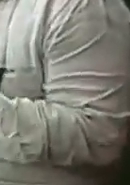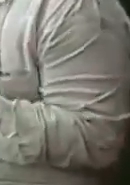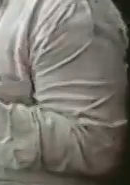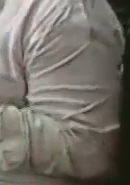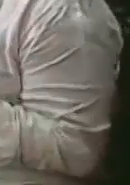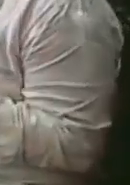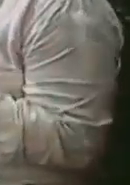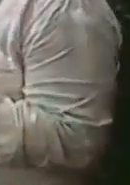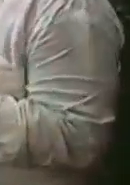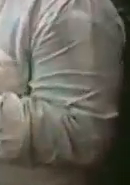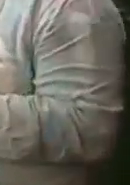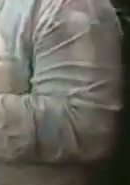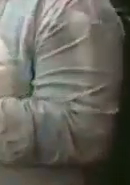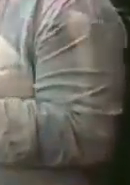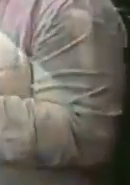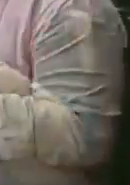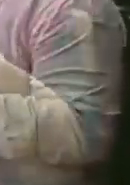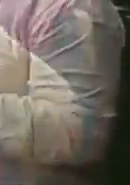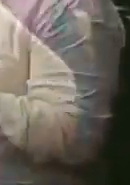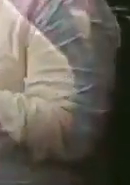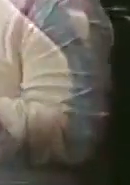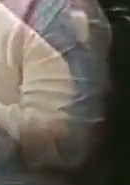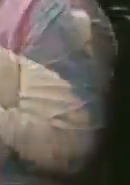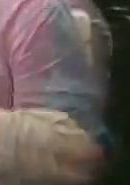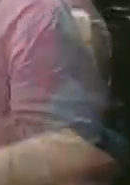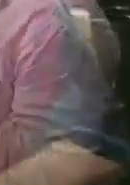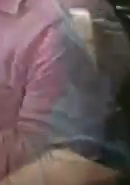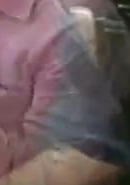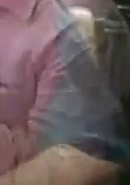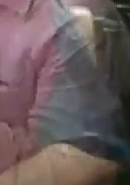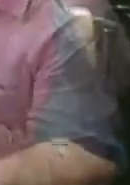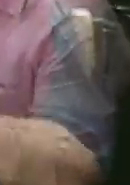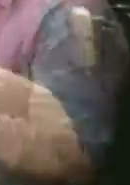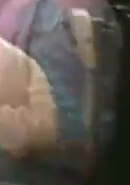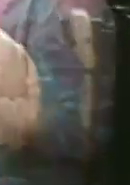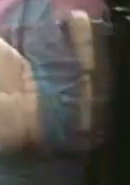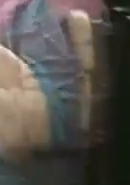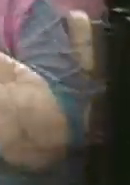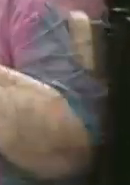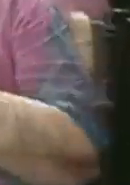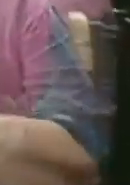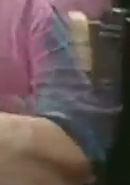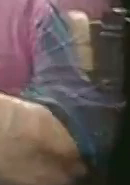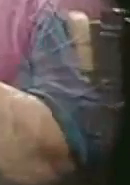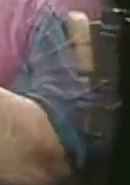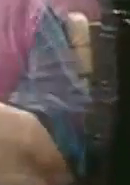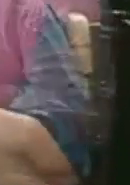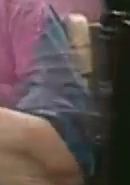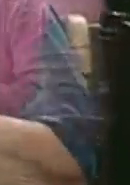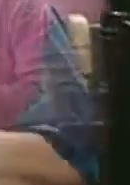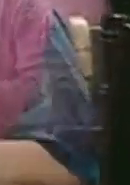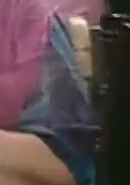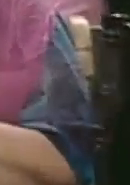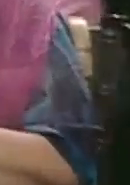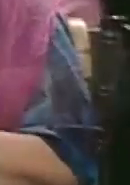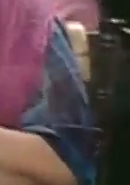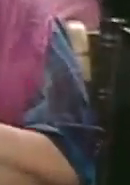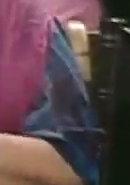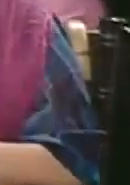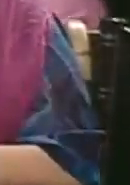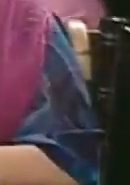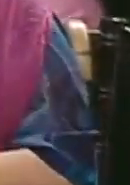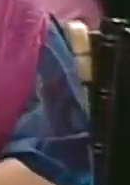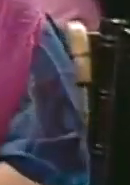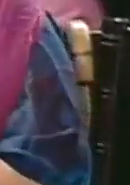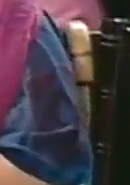Cuando el aguacero frío sus rotas cántaras vierte y en toronquilas convierte las